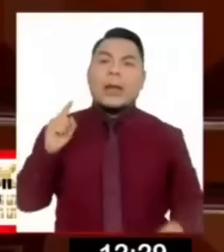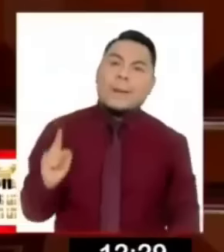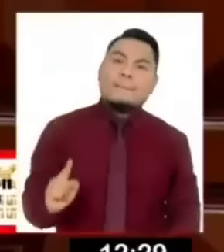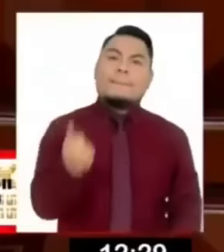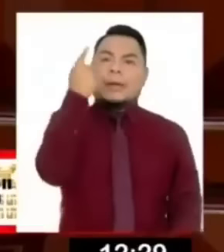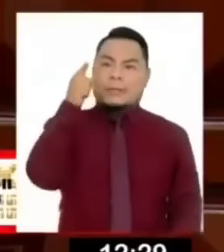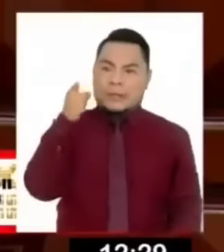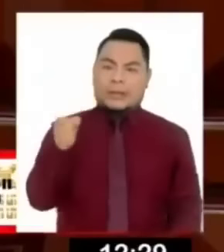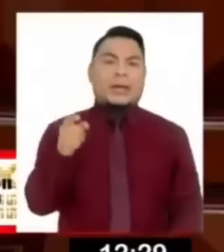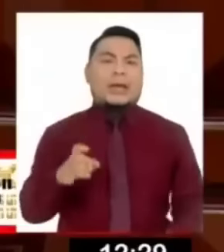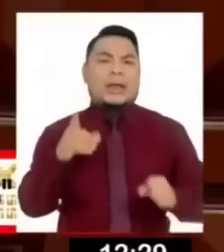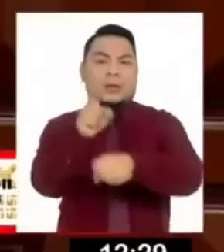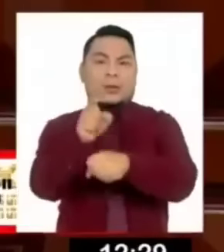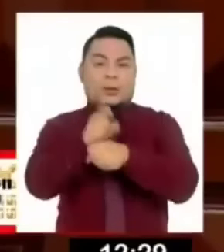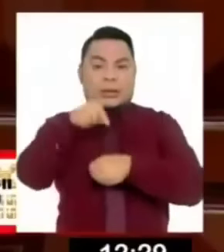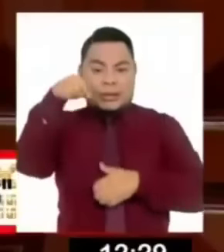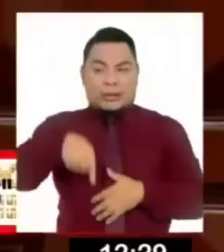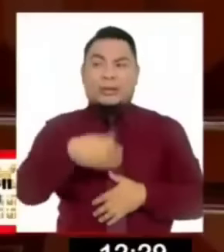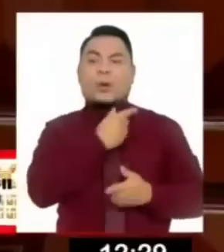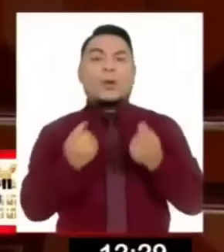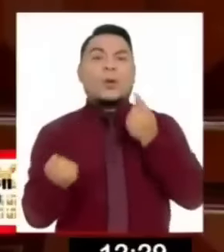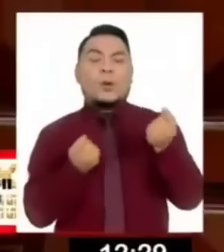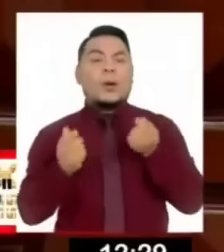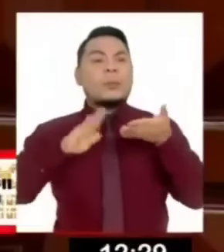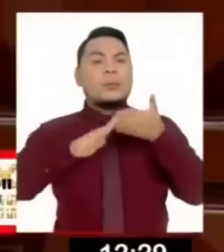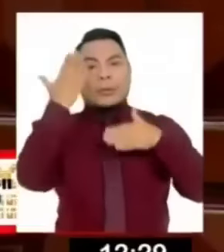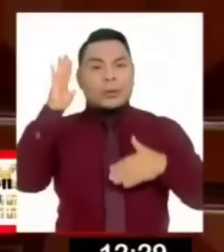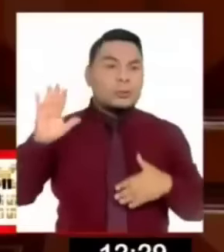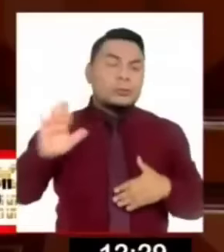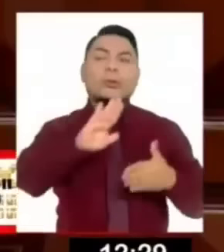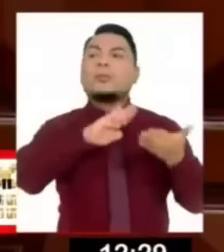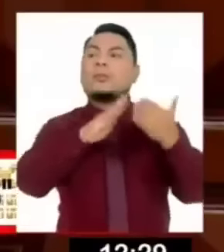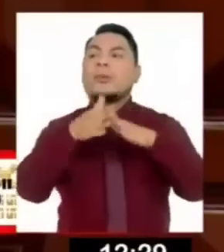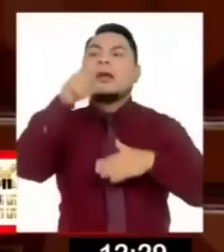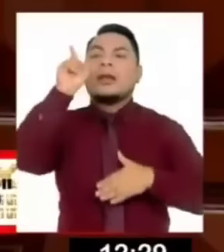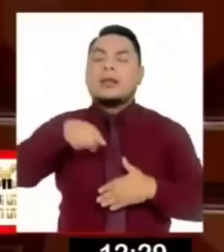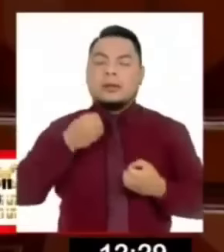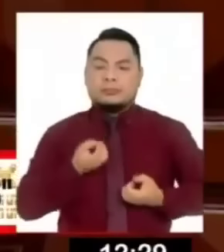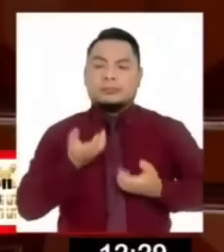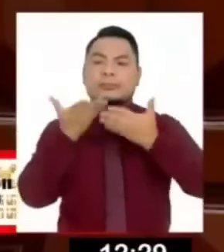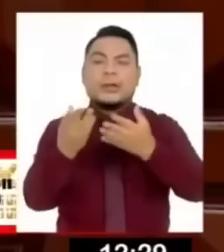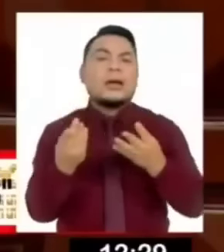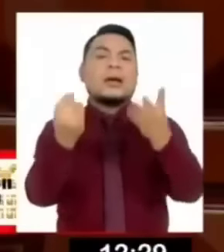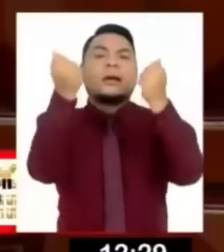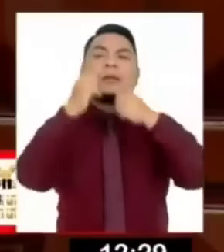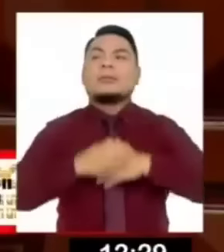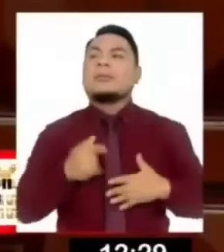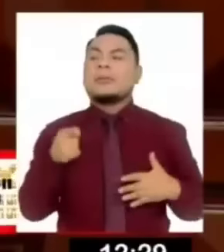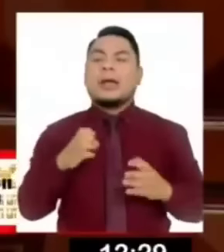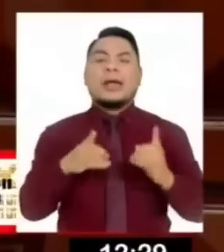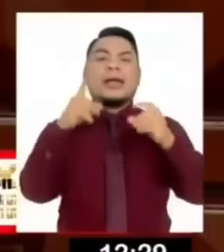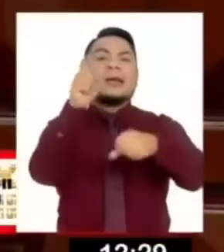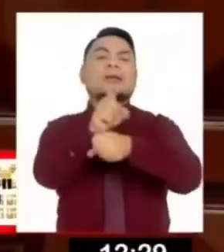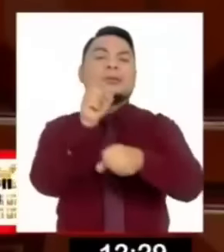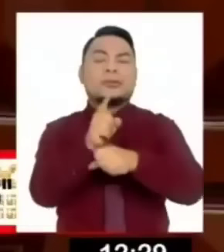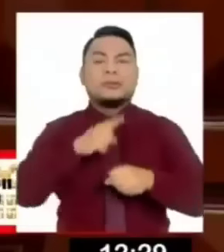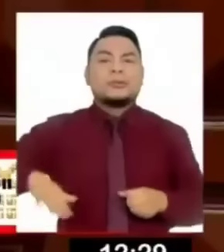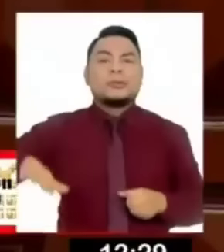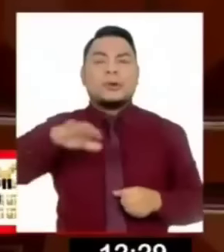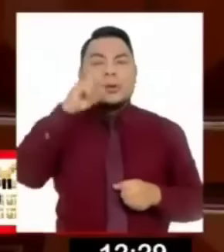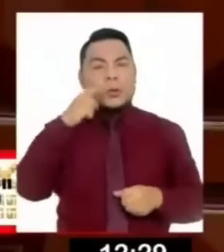prioridad que este gobierno del pueblo y para el pueblo declararemos de inmediato la educación pública